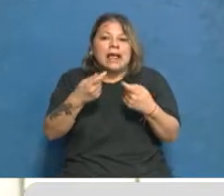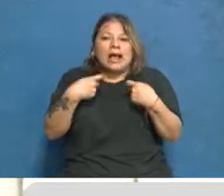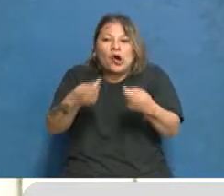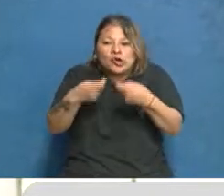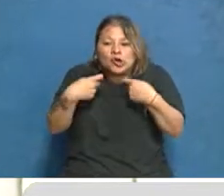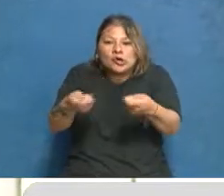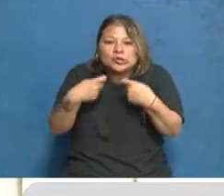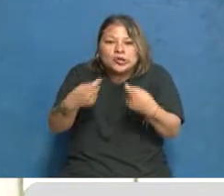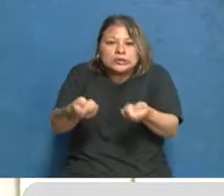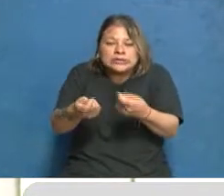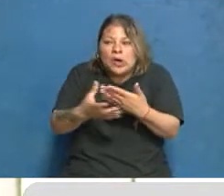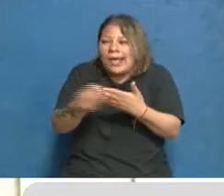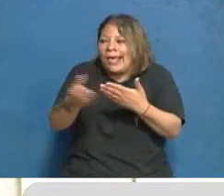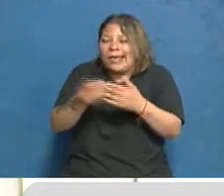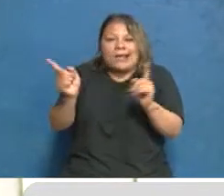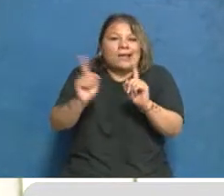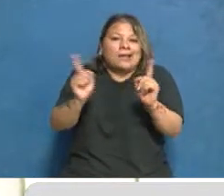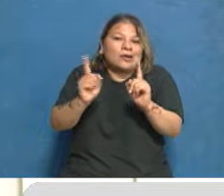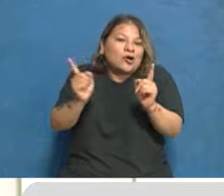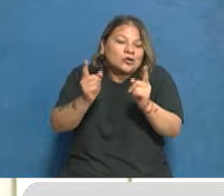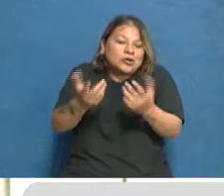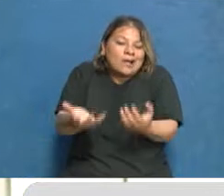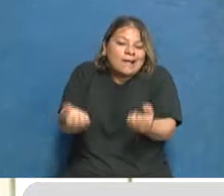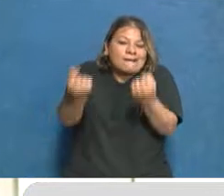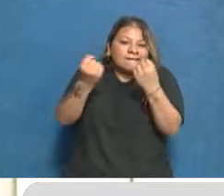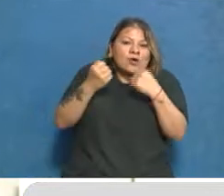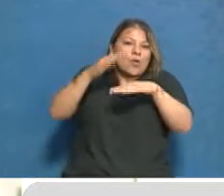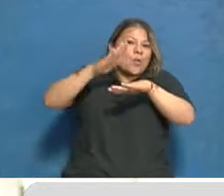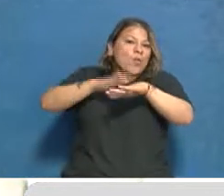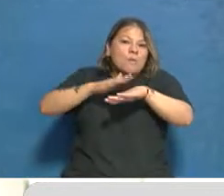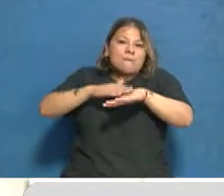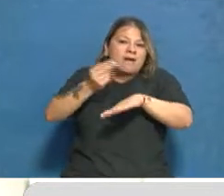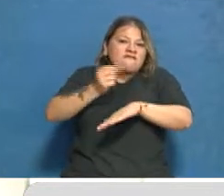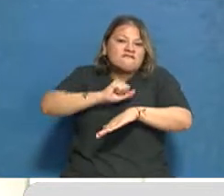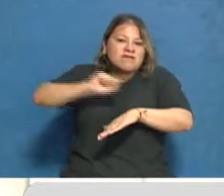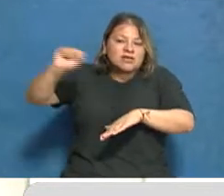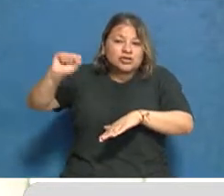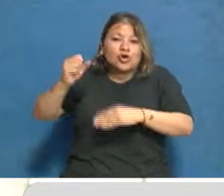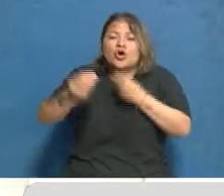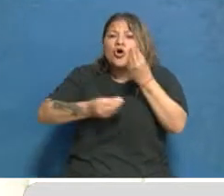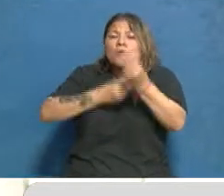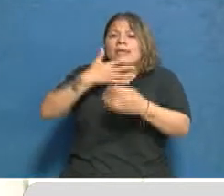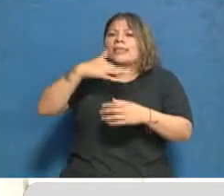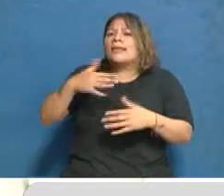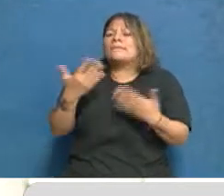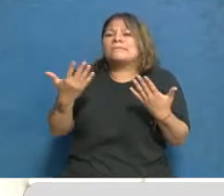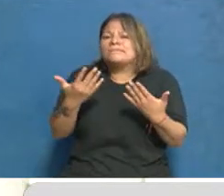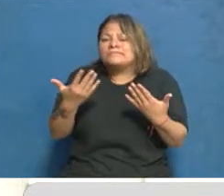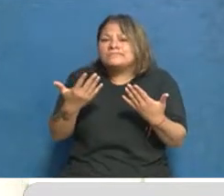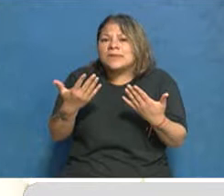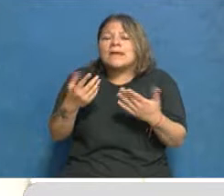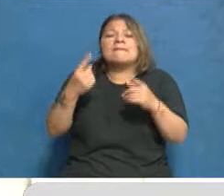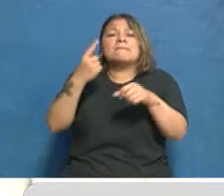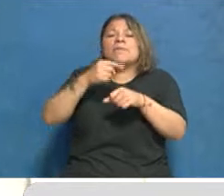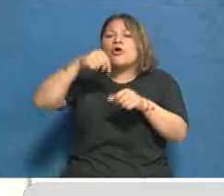efectos de una economía que tiene un flagelo de fondo, que es la inflación. ¿Cómo podemos entender? Primero que nada, ¿qué es lo que se